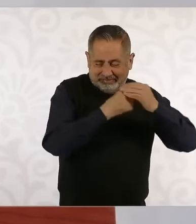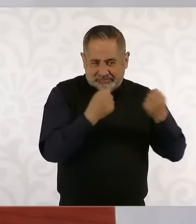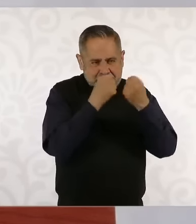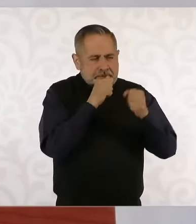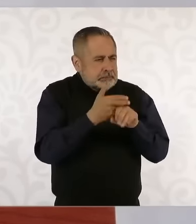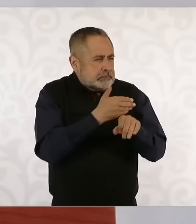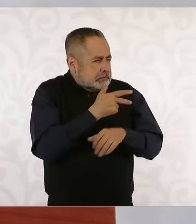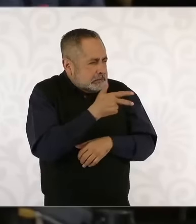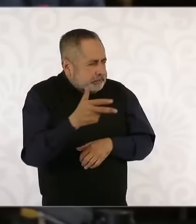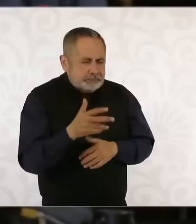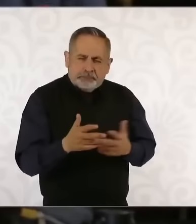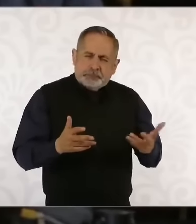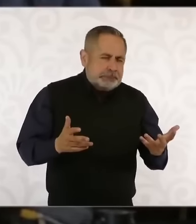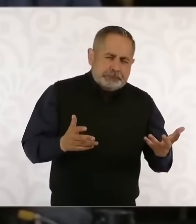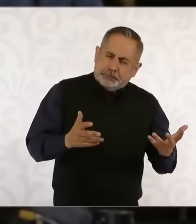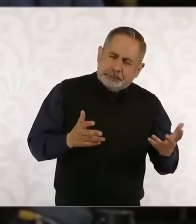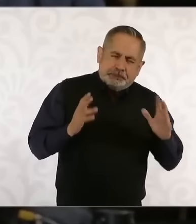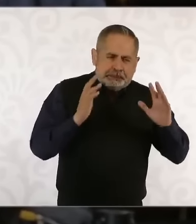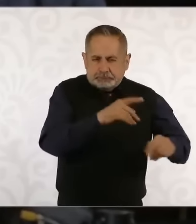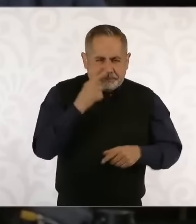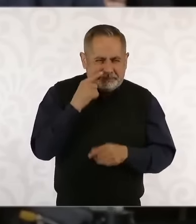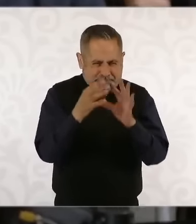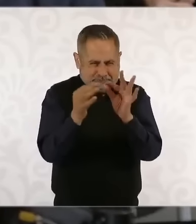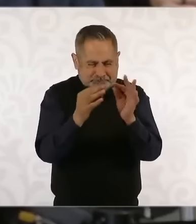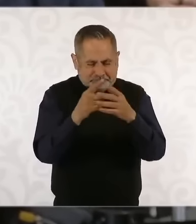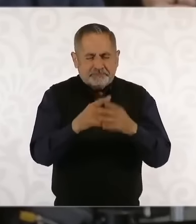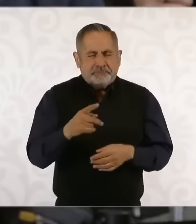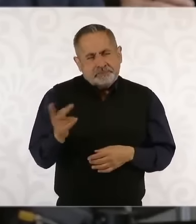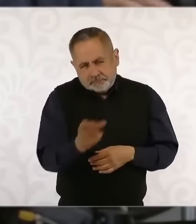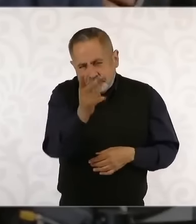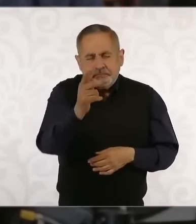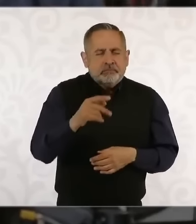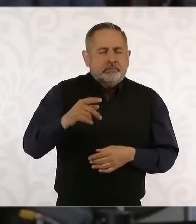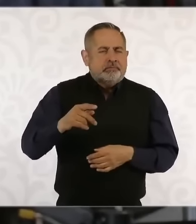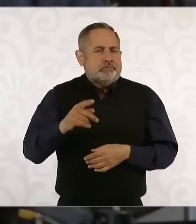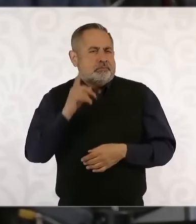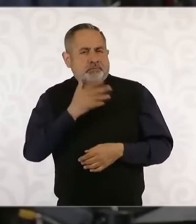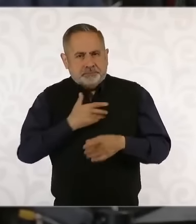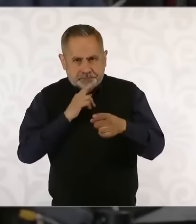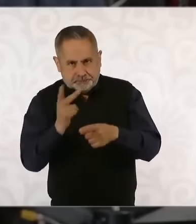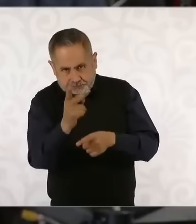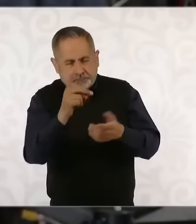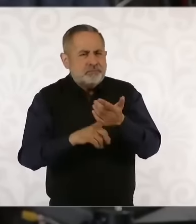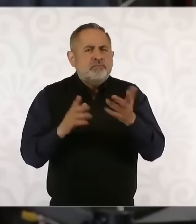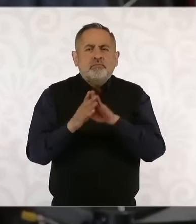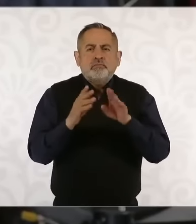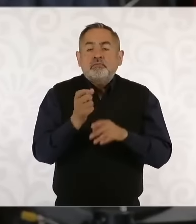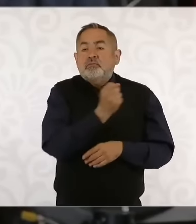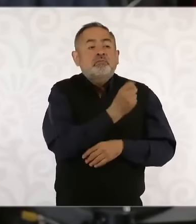cosas. Y mi siguiente pregunta en todo este análisis y el del Gabinete de Seguridad, Presidenta, es que también hay